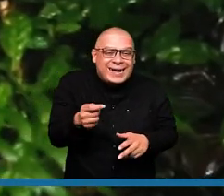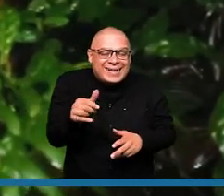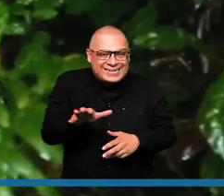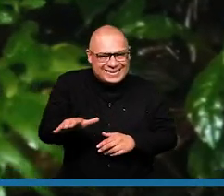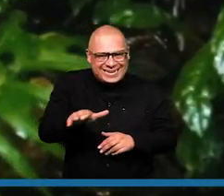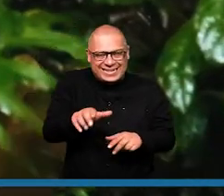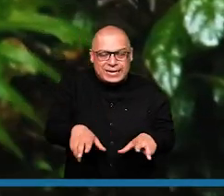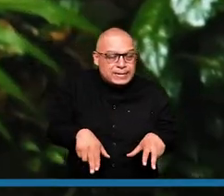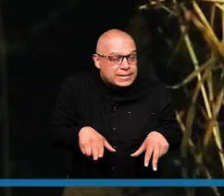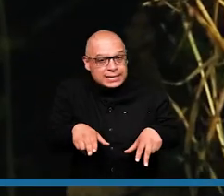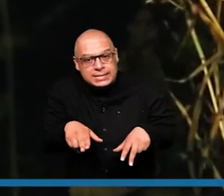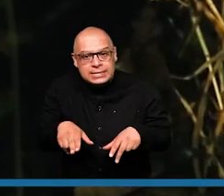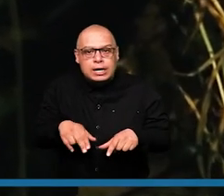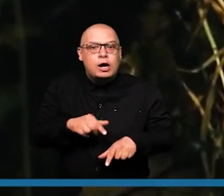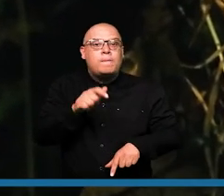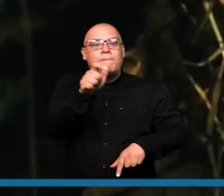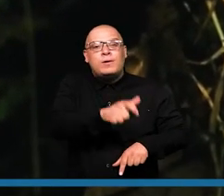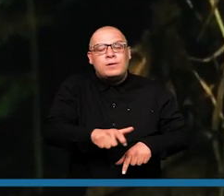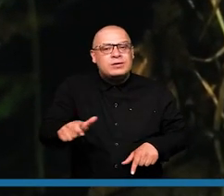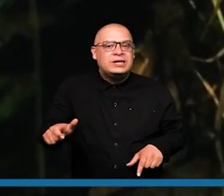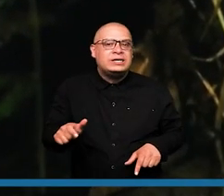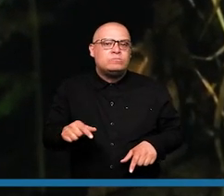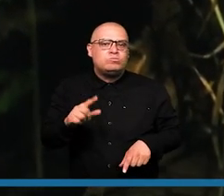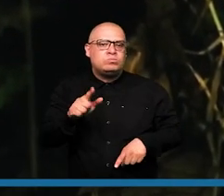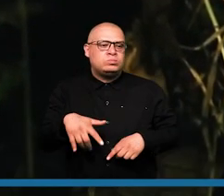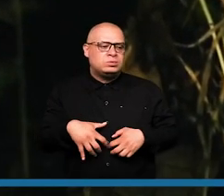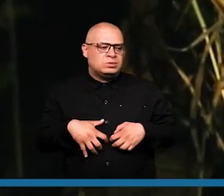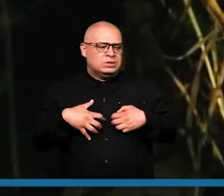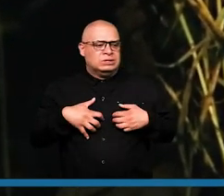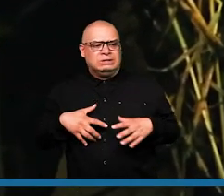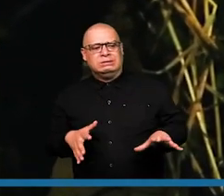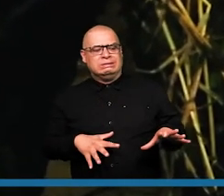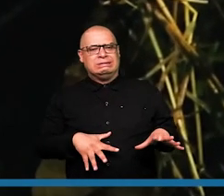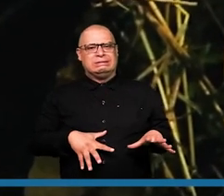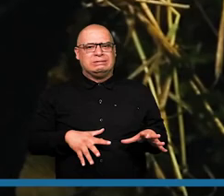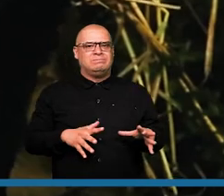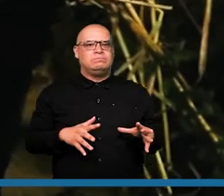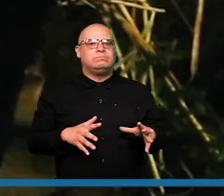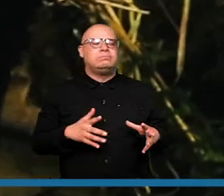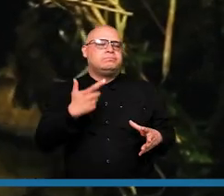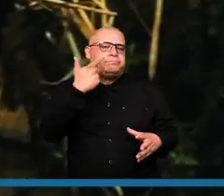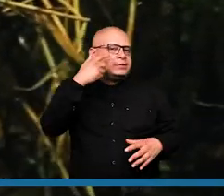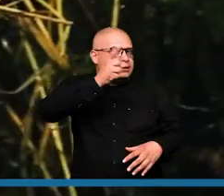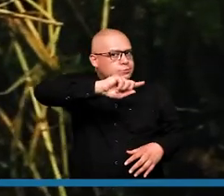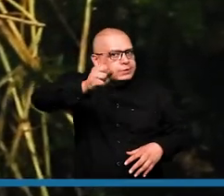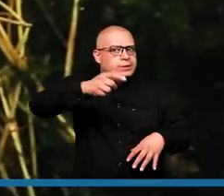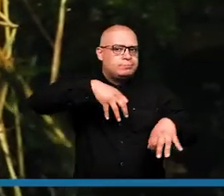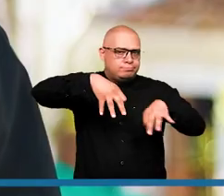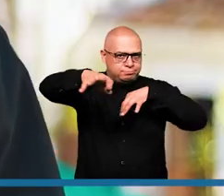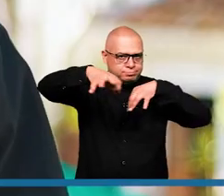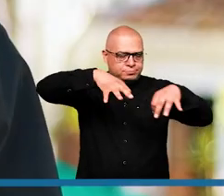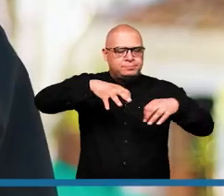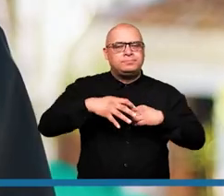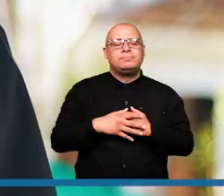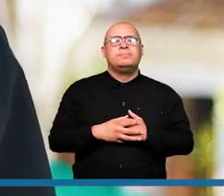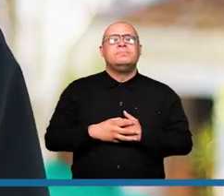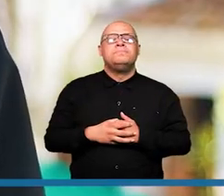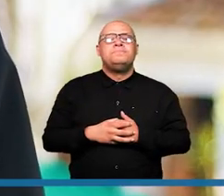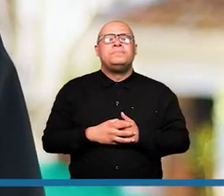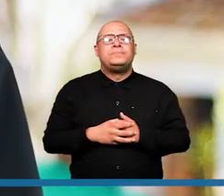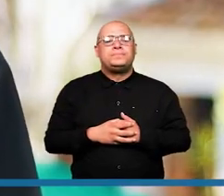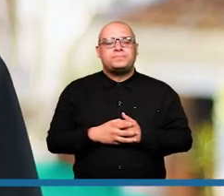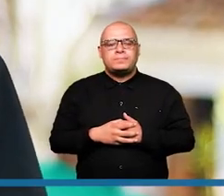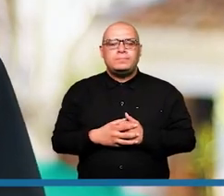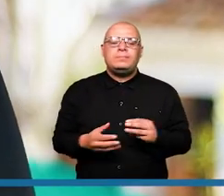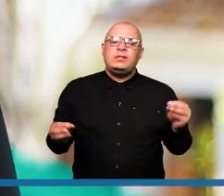el cual muchas personas se tienen conflicto en zonas urbanas y también rurales. Tenemos toda